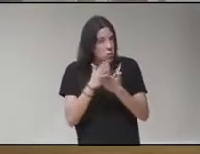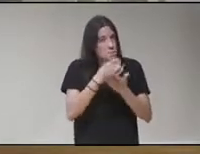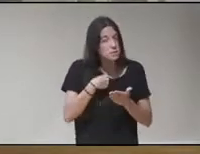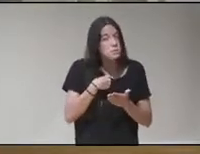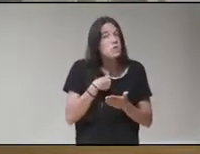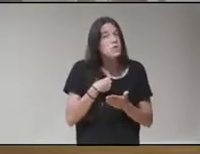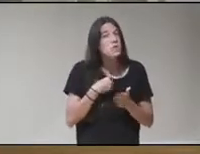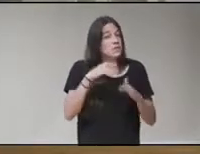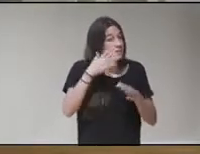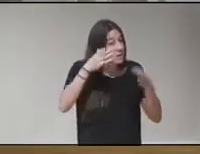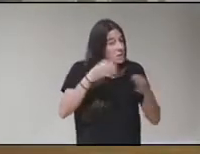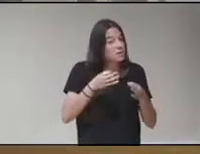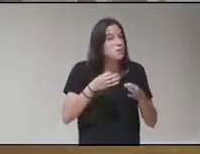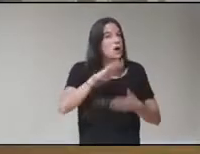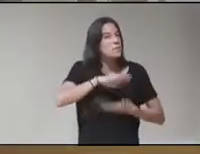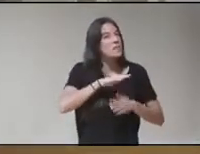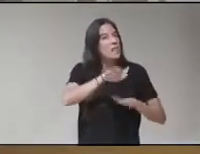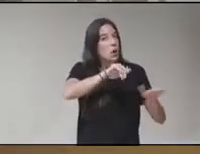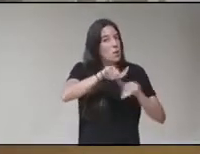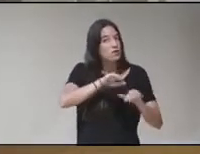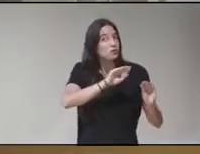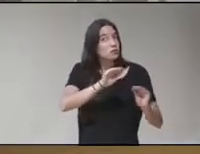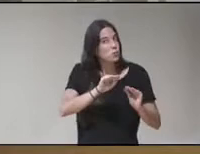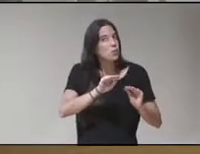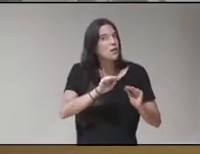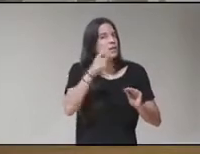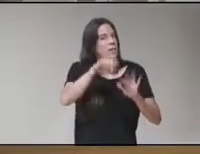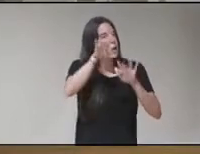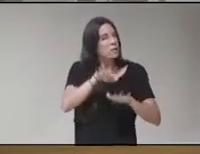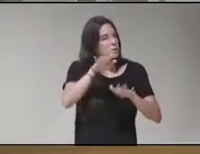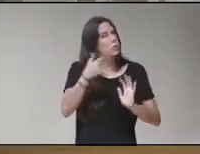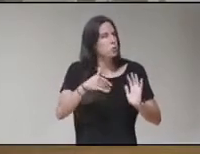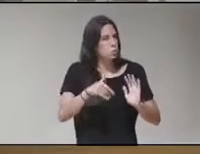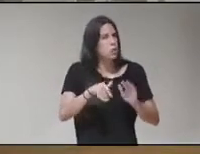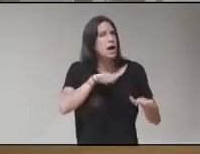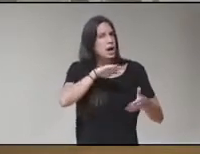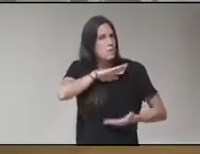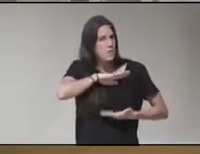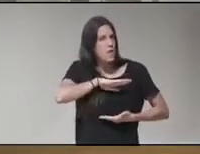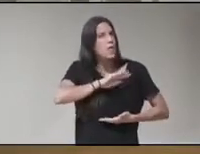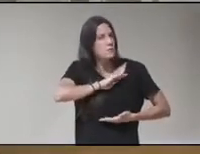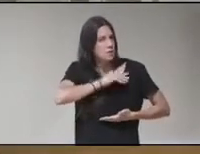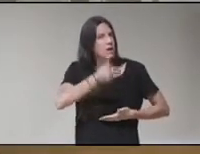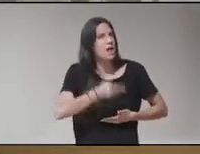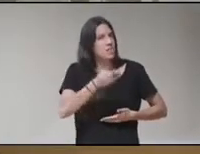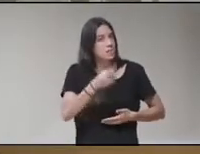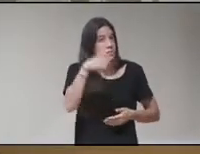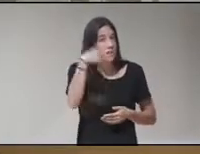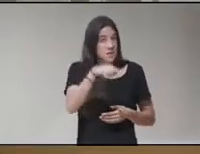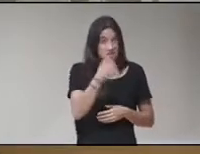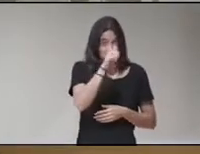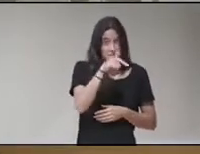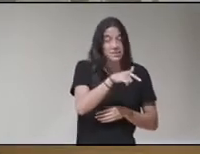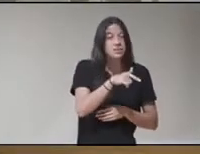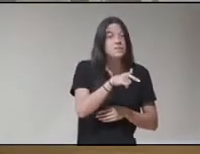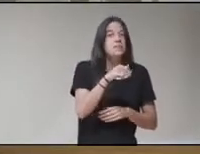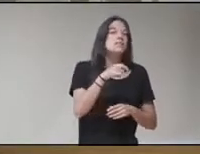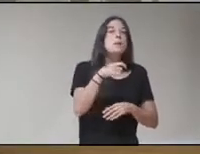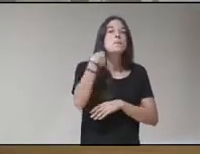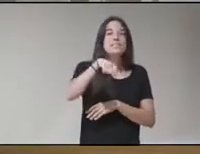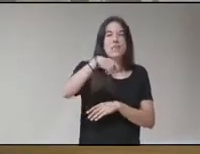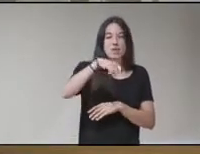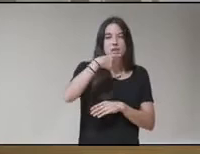su capacidad de convocatoria y convencimiento claramente es muy grande. Sabéis, Carlos Hardison fue presidente de la Sociedad Española